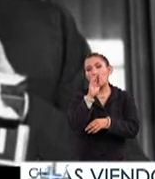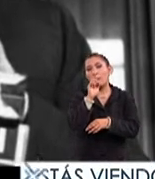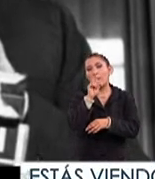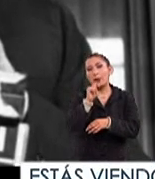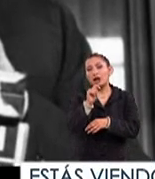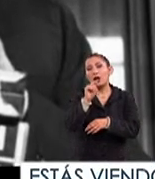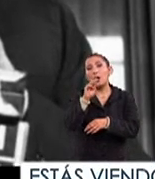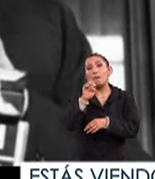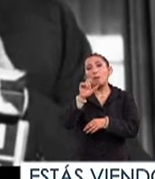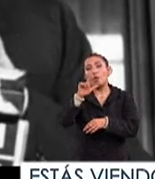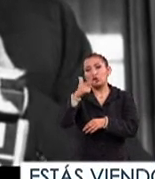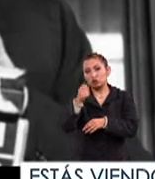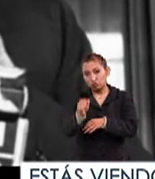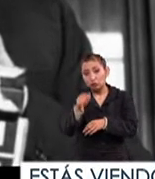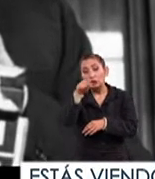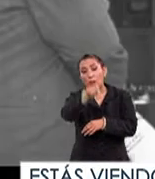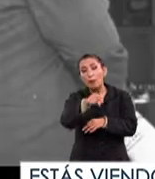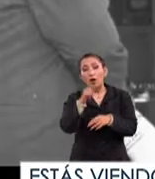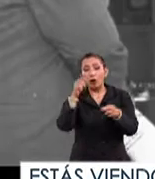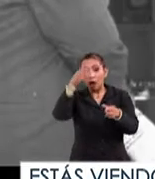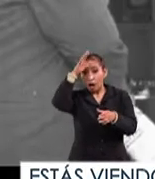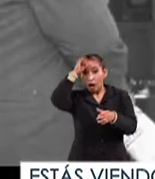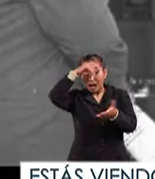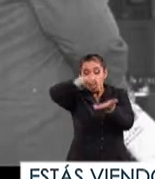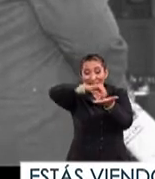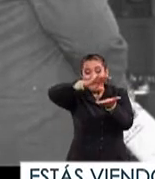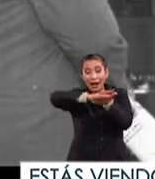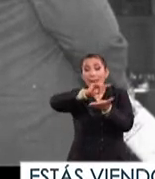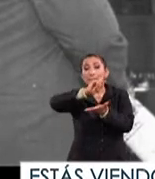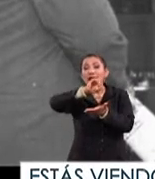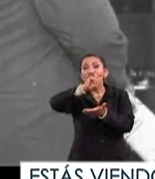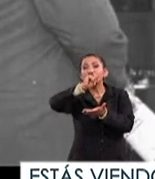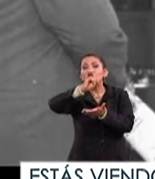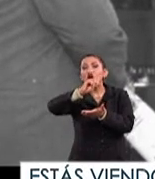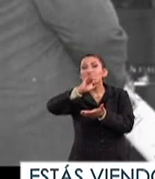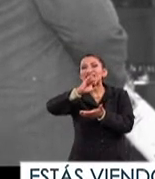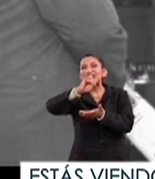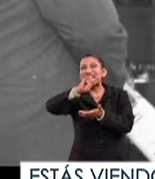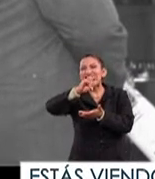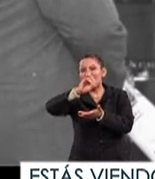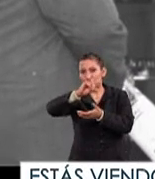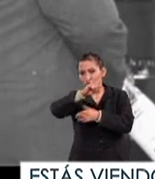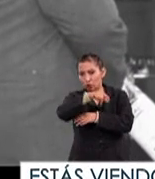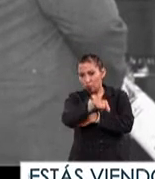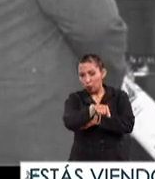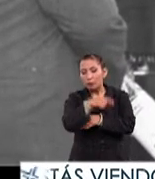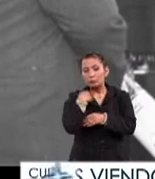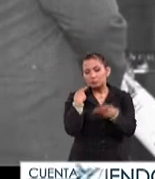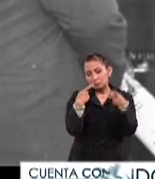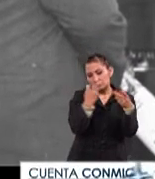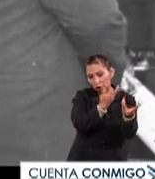Burks, desde Pacto Siniestro, que de hecho fue la primera nominación al Oscar de Robert Burks.